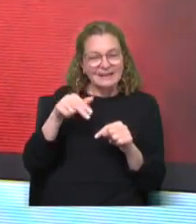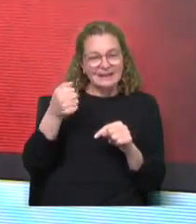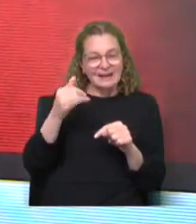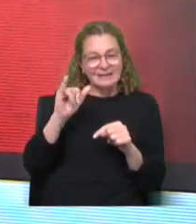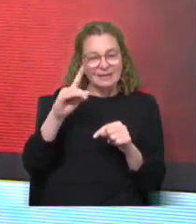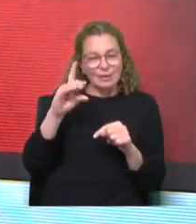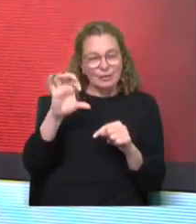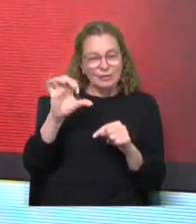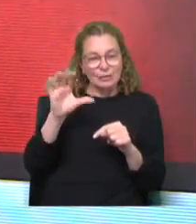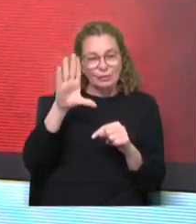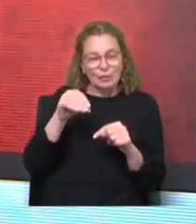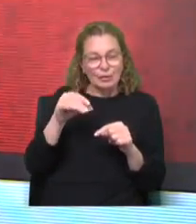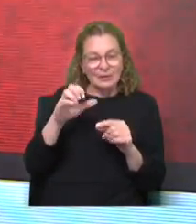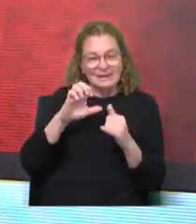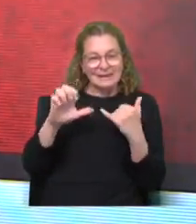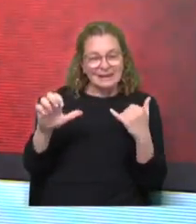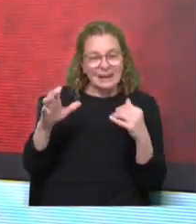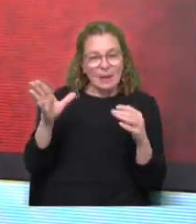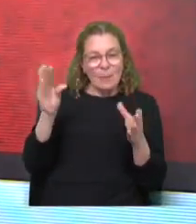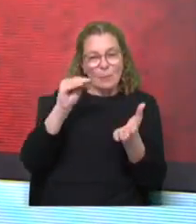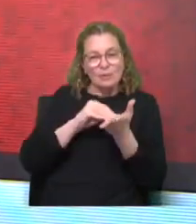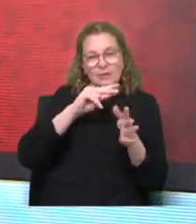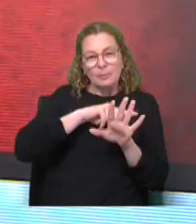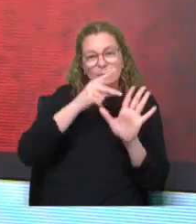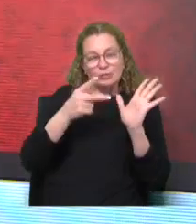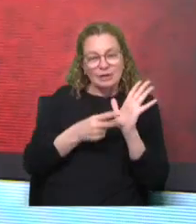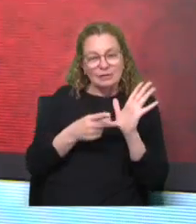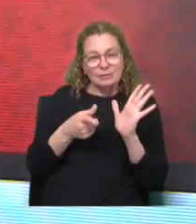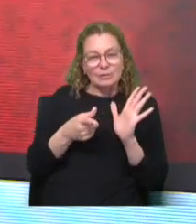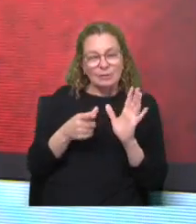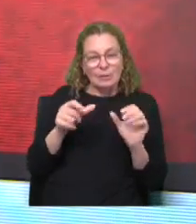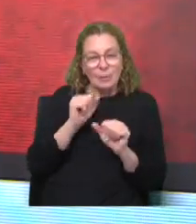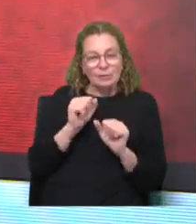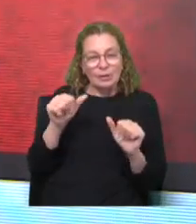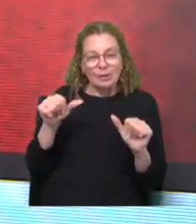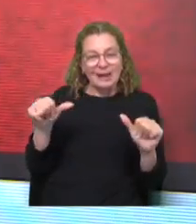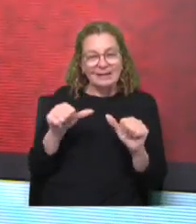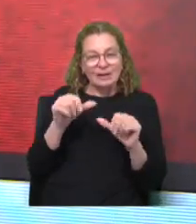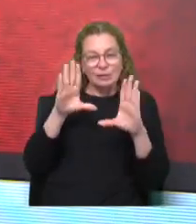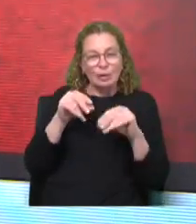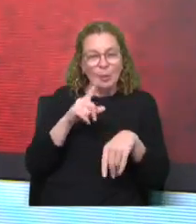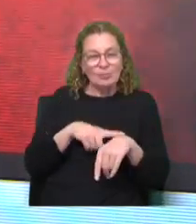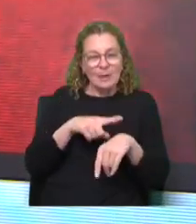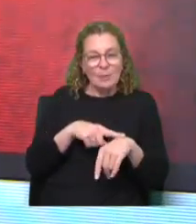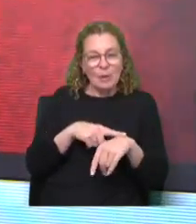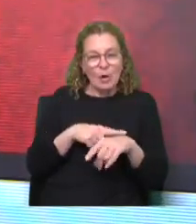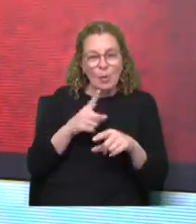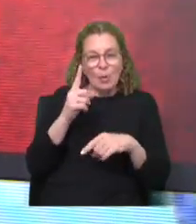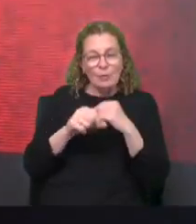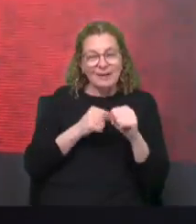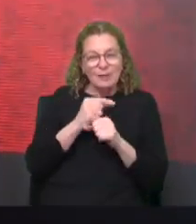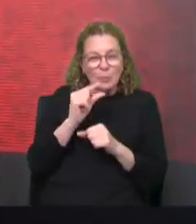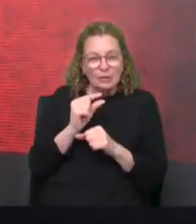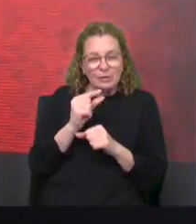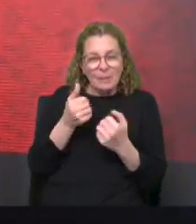es que estamos todos con la energía puesta en este proyecto. Si no, no hubiésemos podido hacer todo lo que hicimos en tan poco tiempo, que fue un año y poco, que